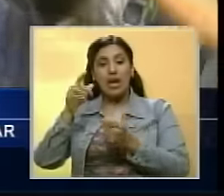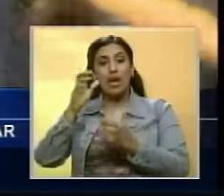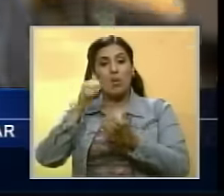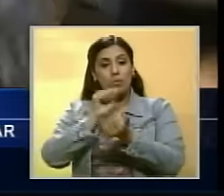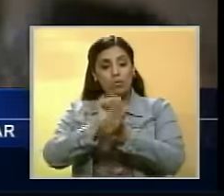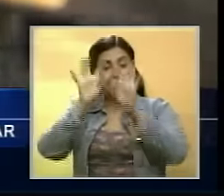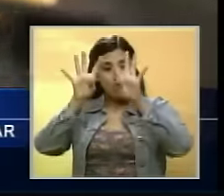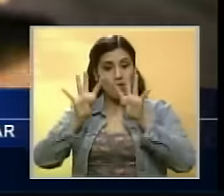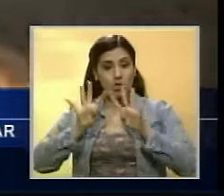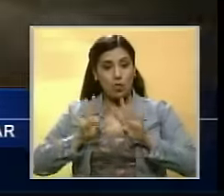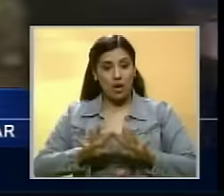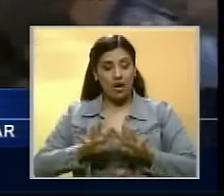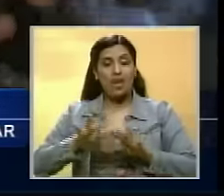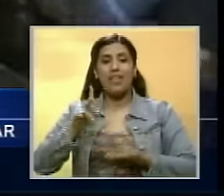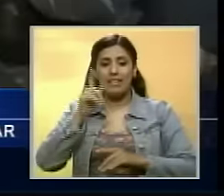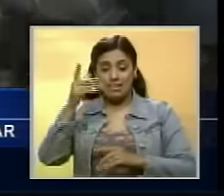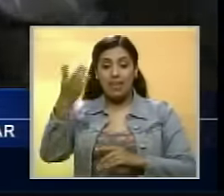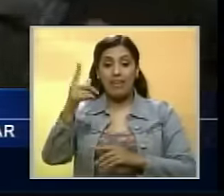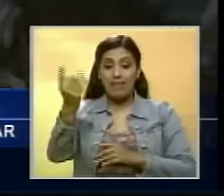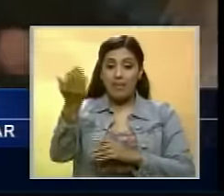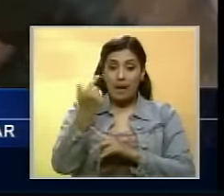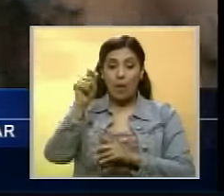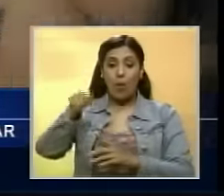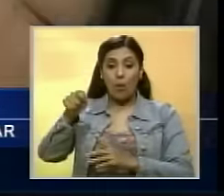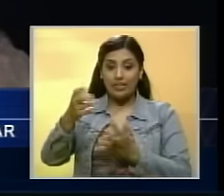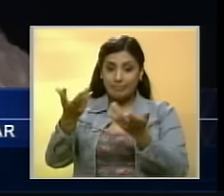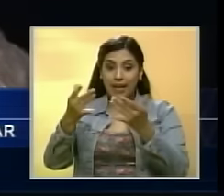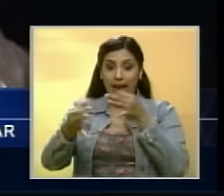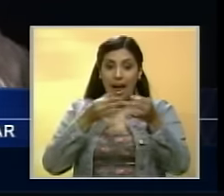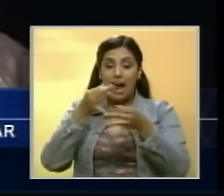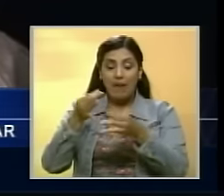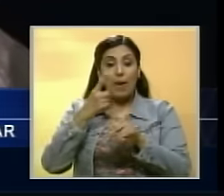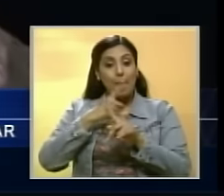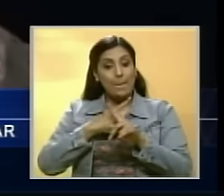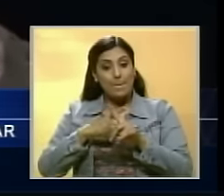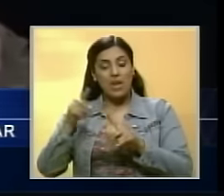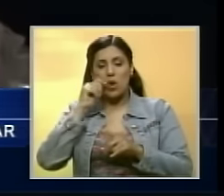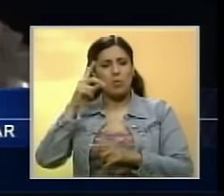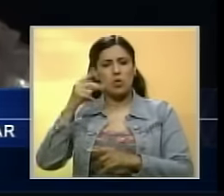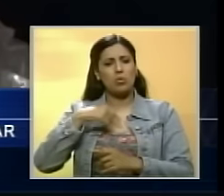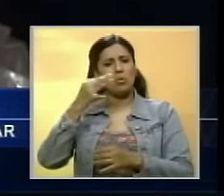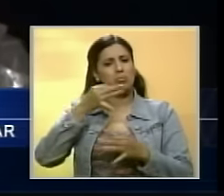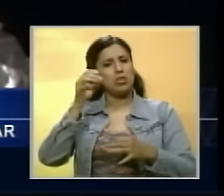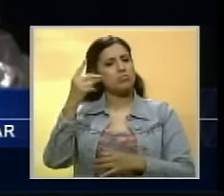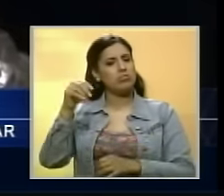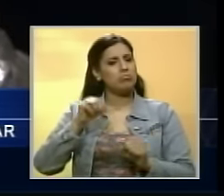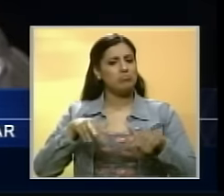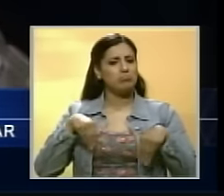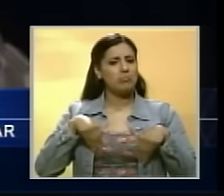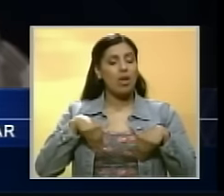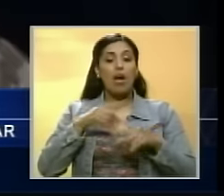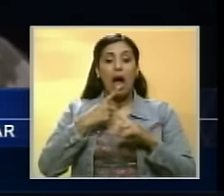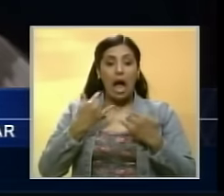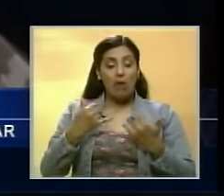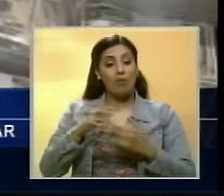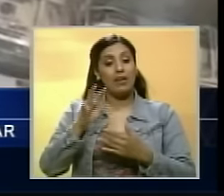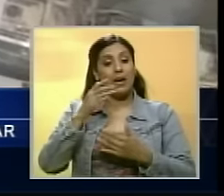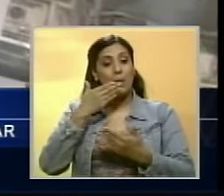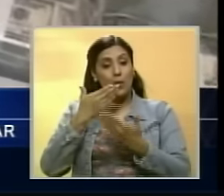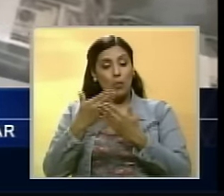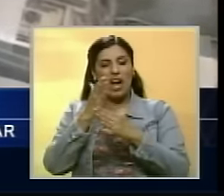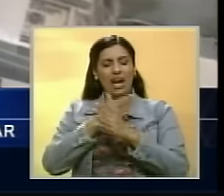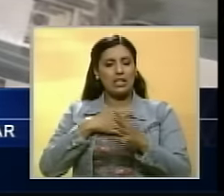eceiza había sido citado por el juez Daniel rafecas sin embargo se rehusó a dar declaraciones momentos antes de su presentación